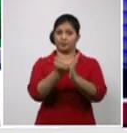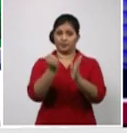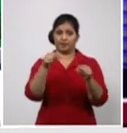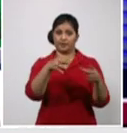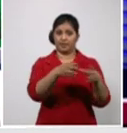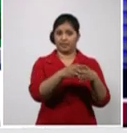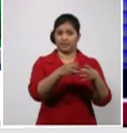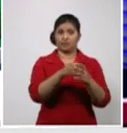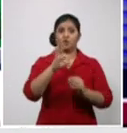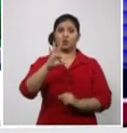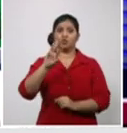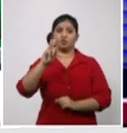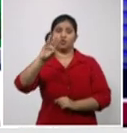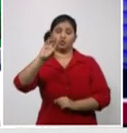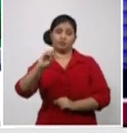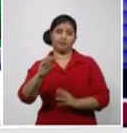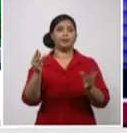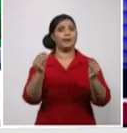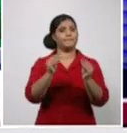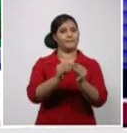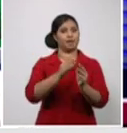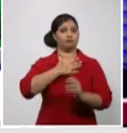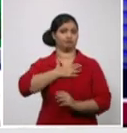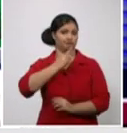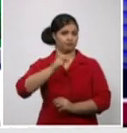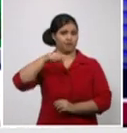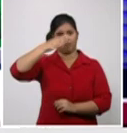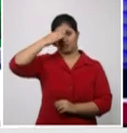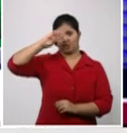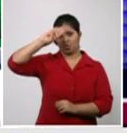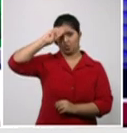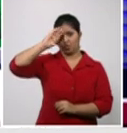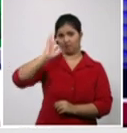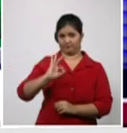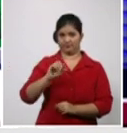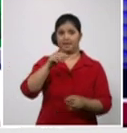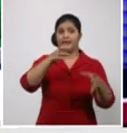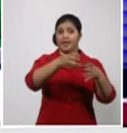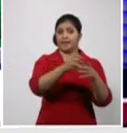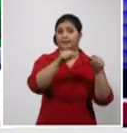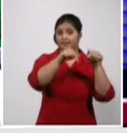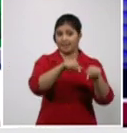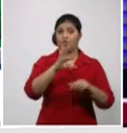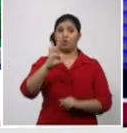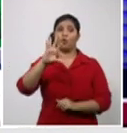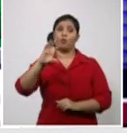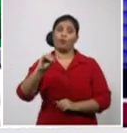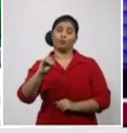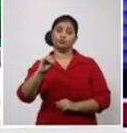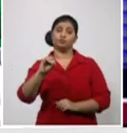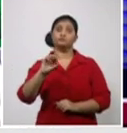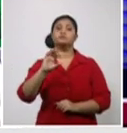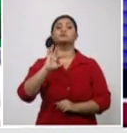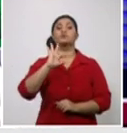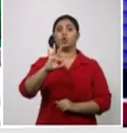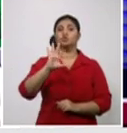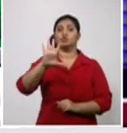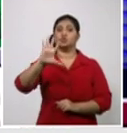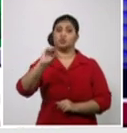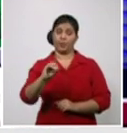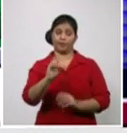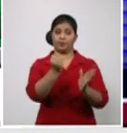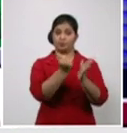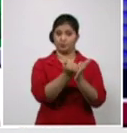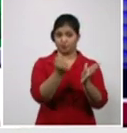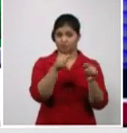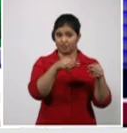830 son casos autóctonos. Podemos decir que producto de la transmisión en